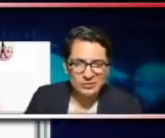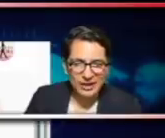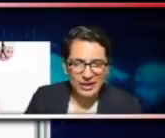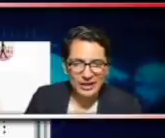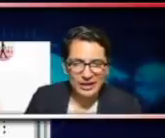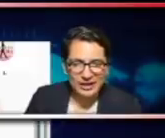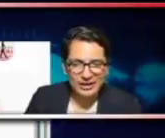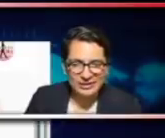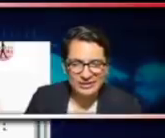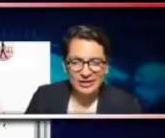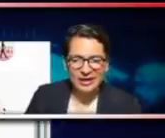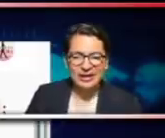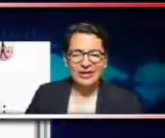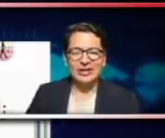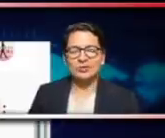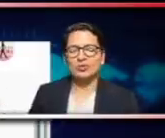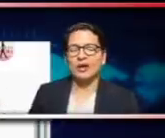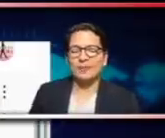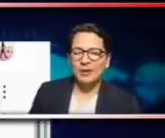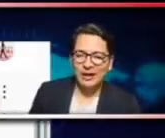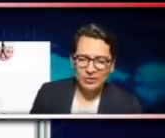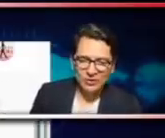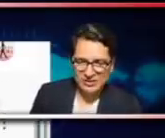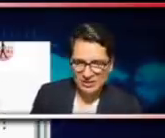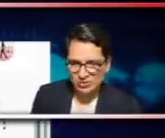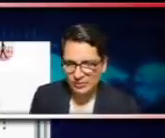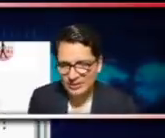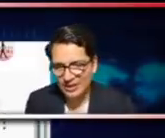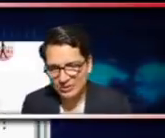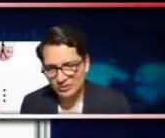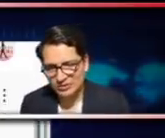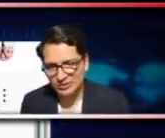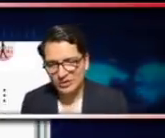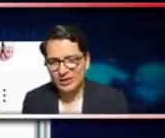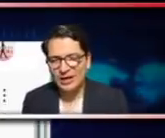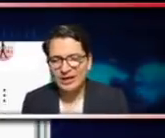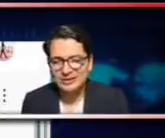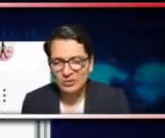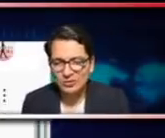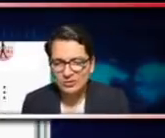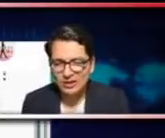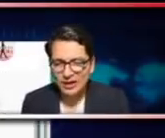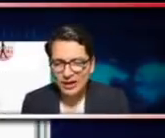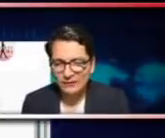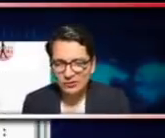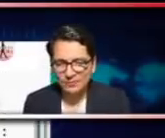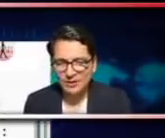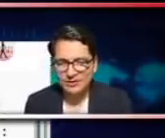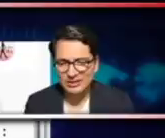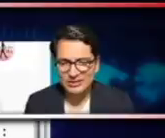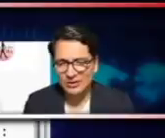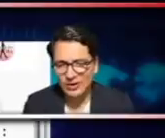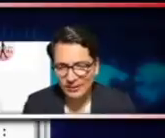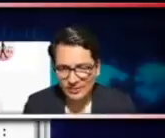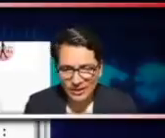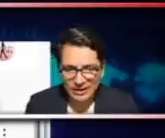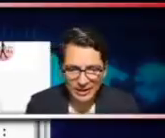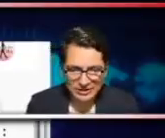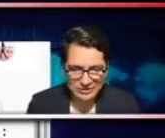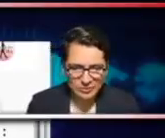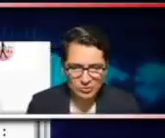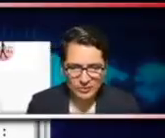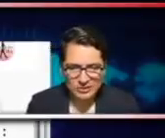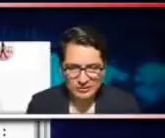vamos a darle lectura a algunos de los comentarios que nos hicieron llegar saludos alfonso pérez quien dice hola